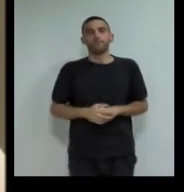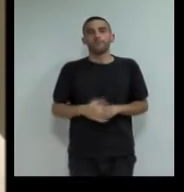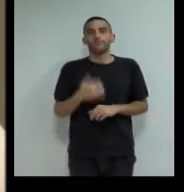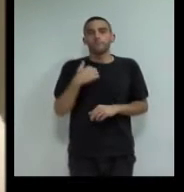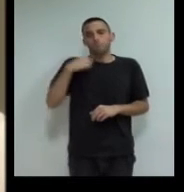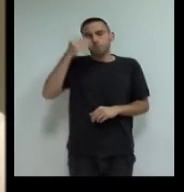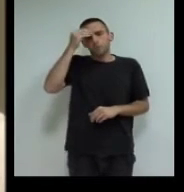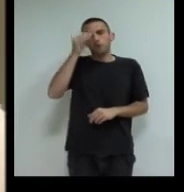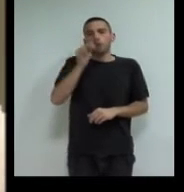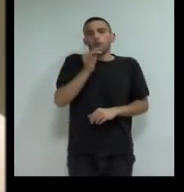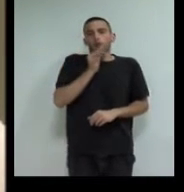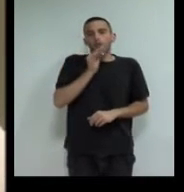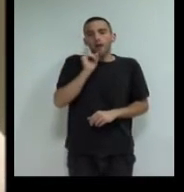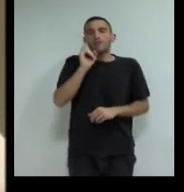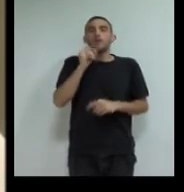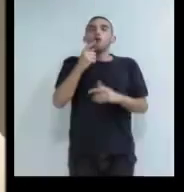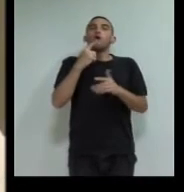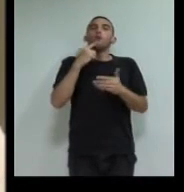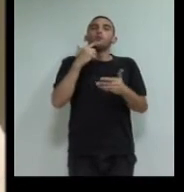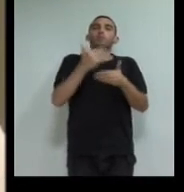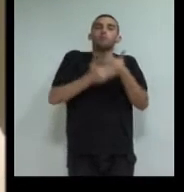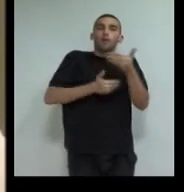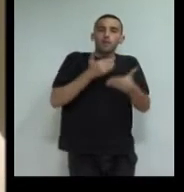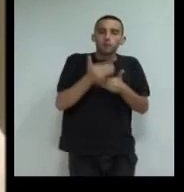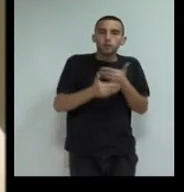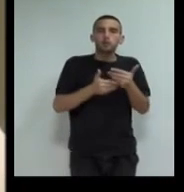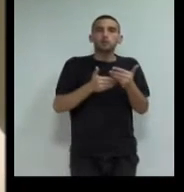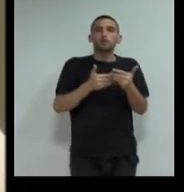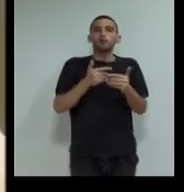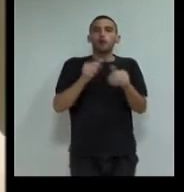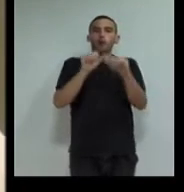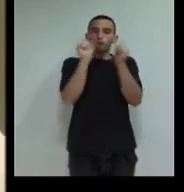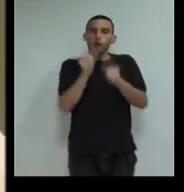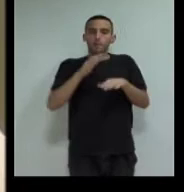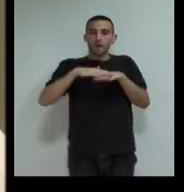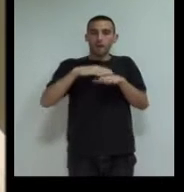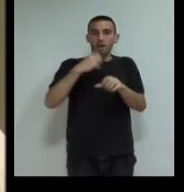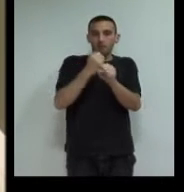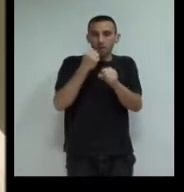todavía hay una serie de procedimientos y de software para hacer esto,